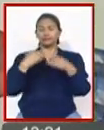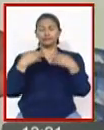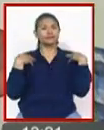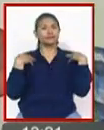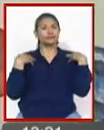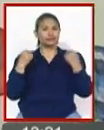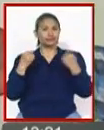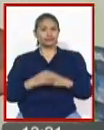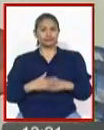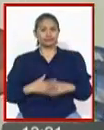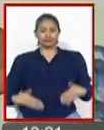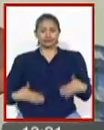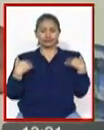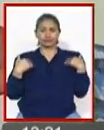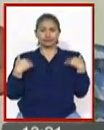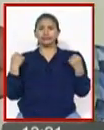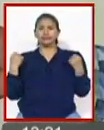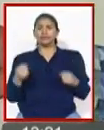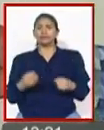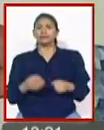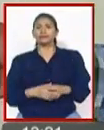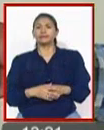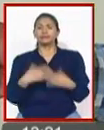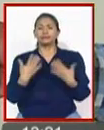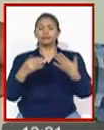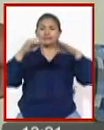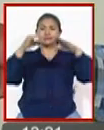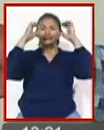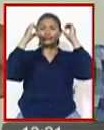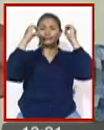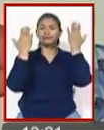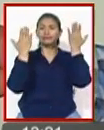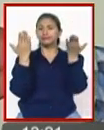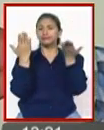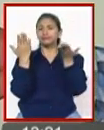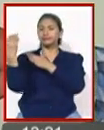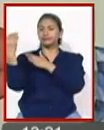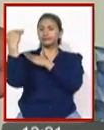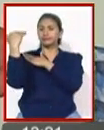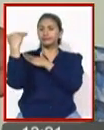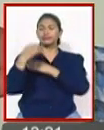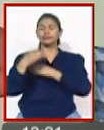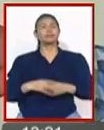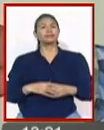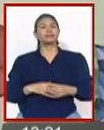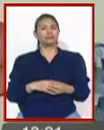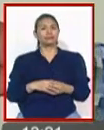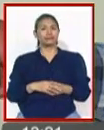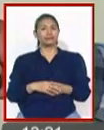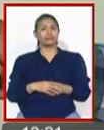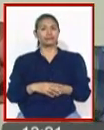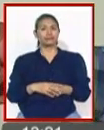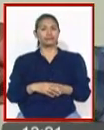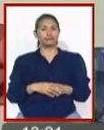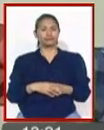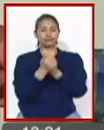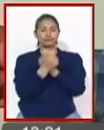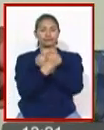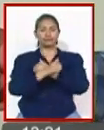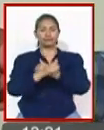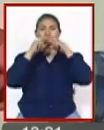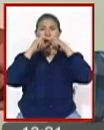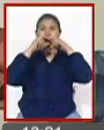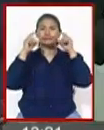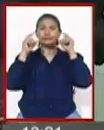dije anteriormente, hemos sido educados y formados en la ciudad de Santa Cruz de la Sierra, en la Universidad Autónoma Gabriel René